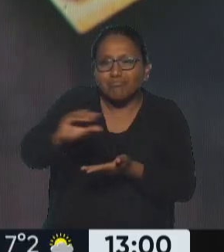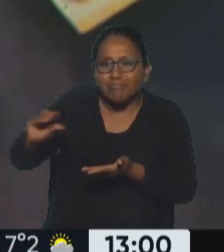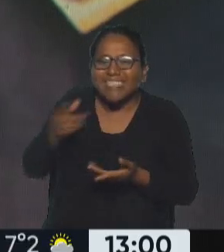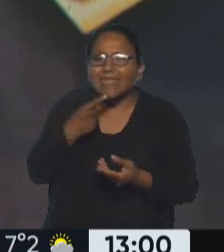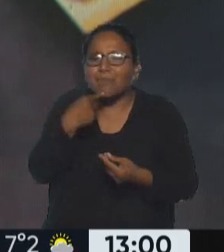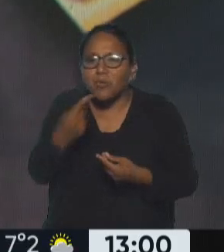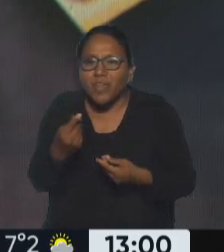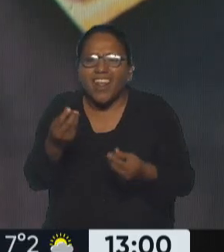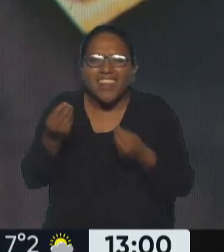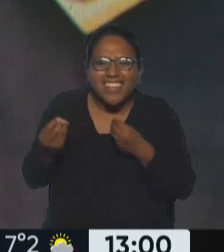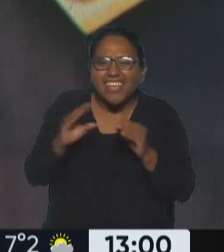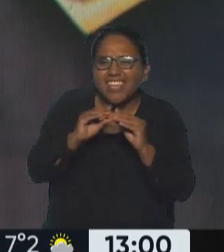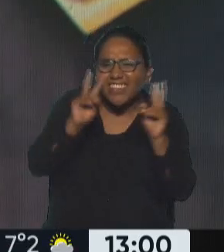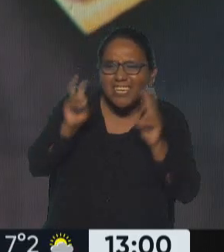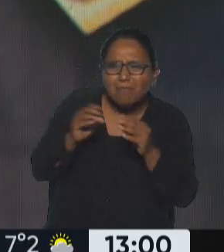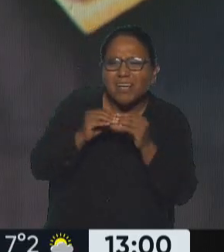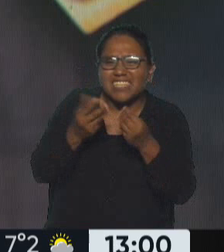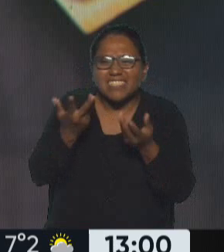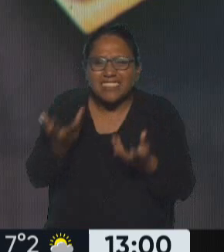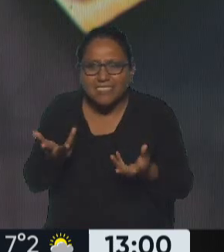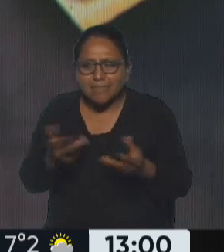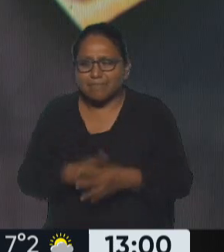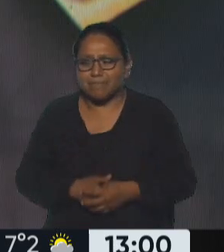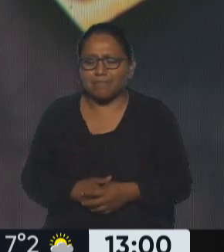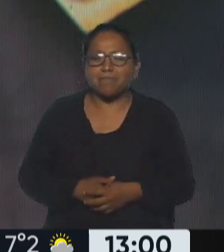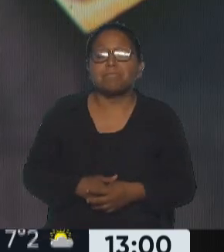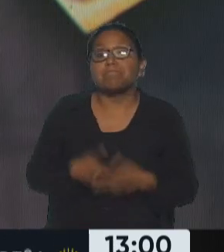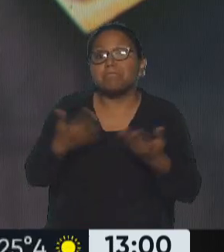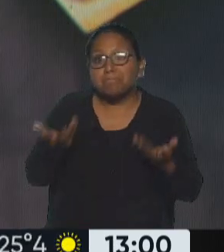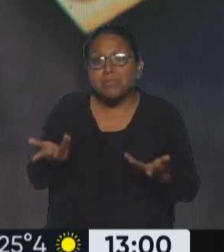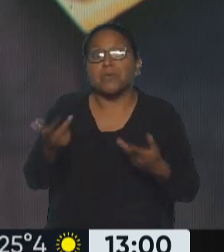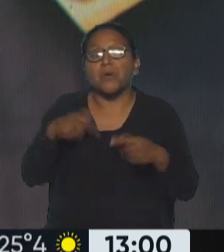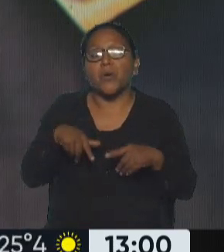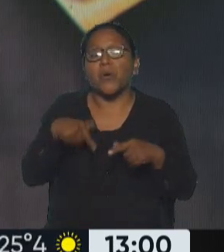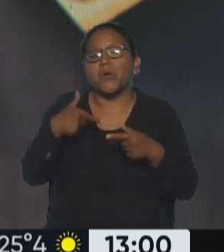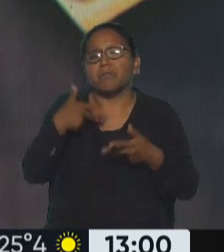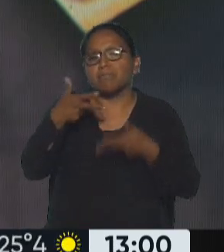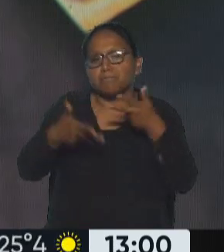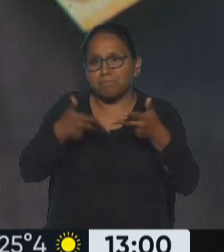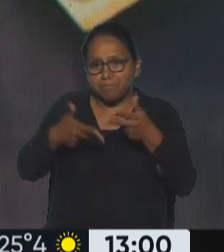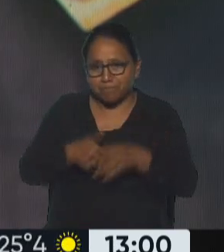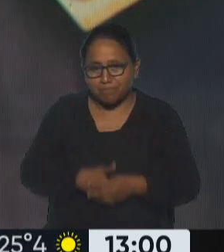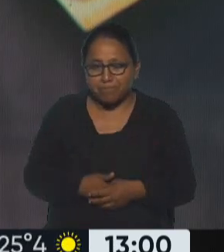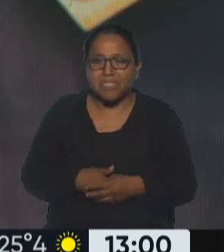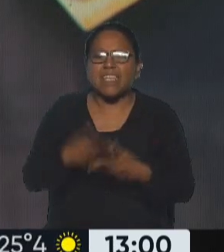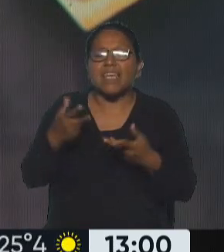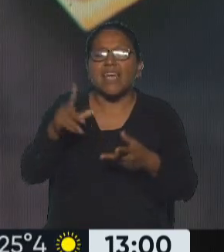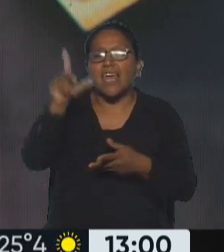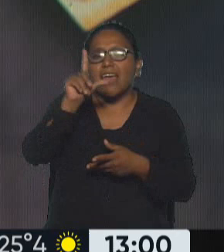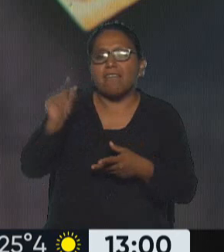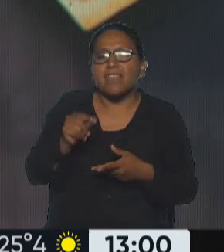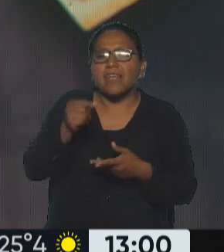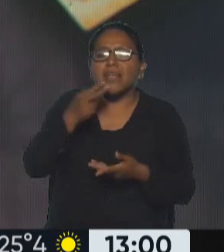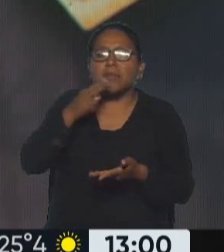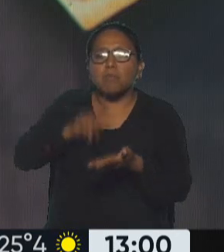preguntarán de qué se trata Qué es bueno de eso se trata nuestra columna del día de hoy la coparticipación Federal de